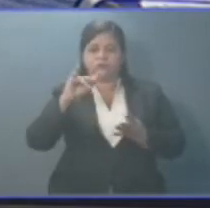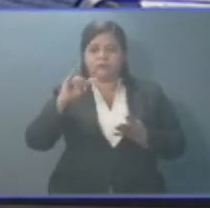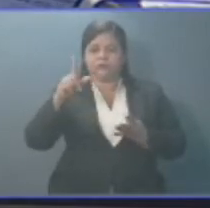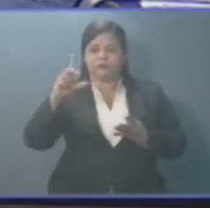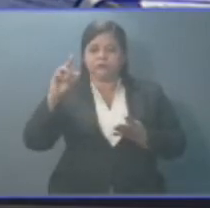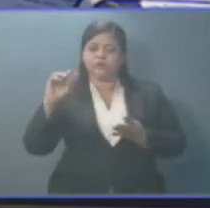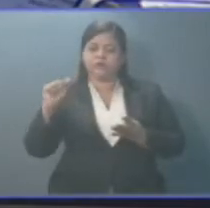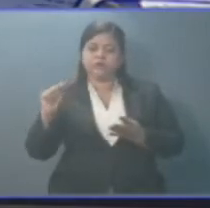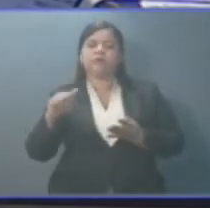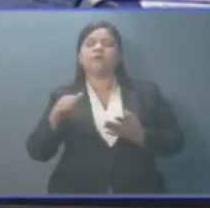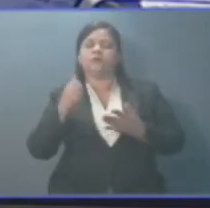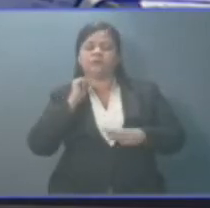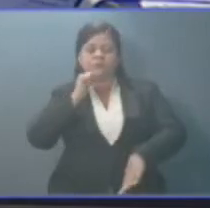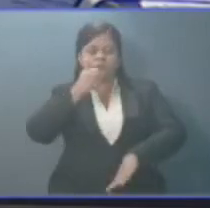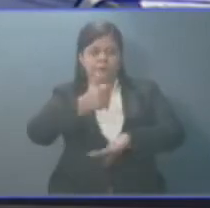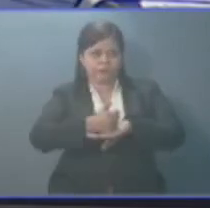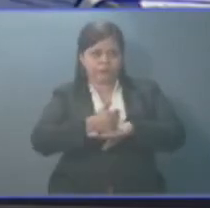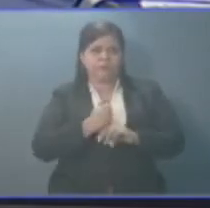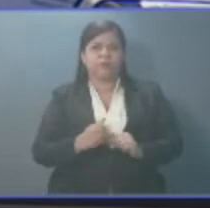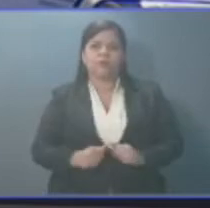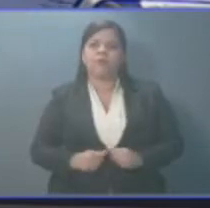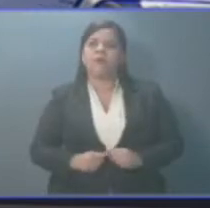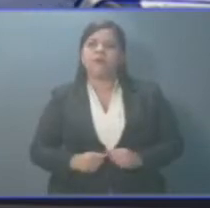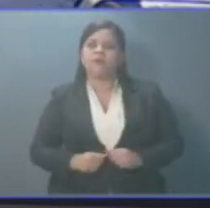Salamanca, decreta